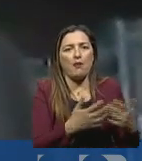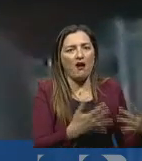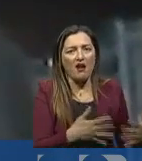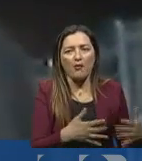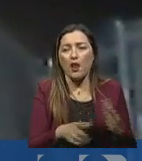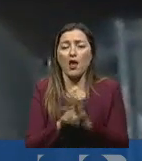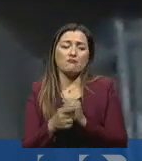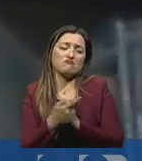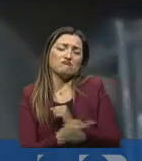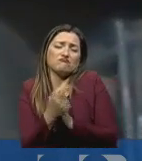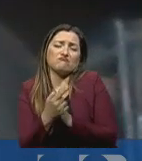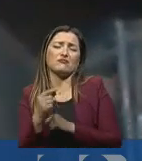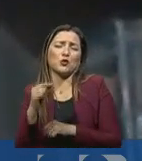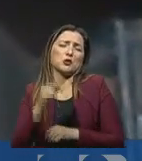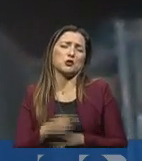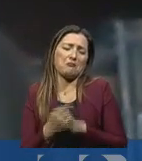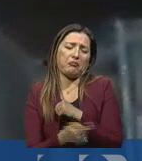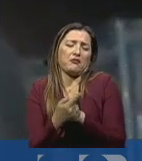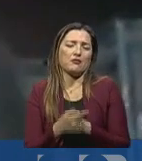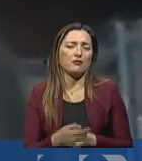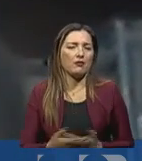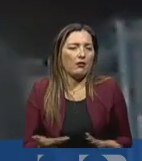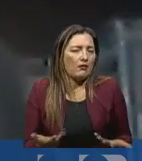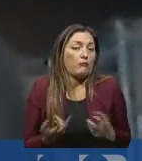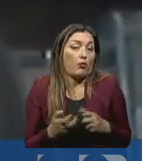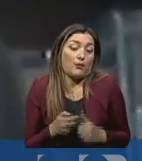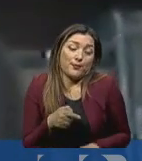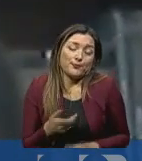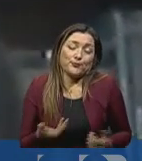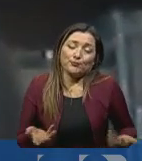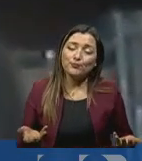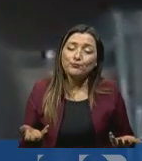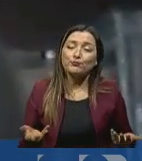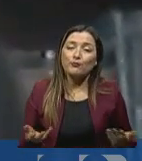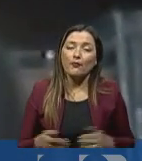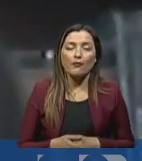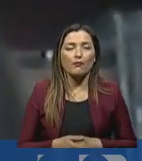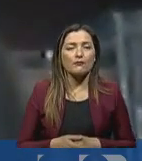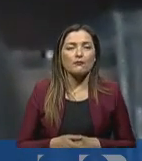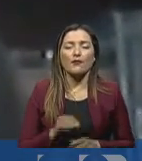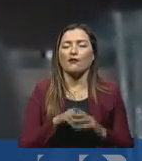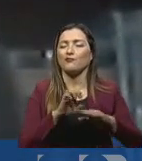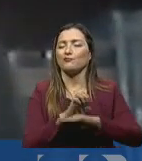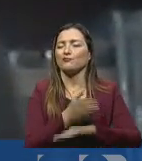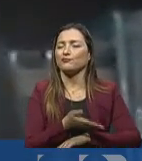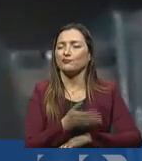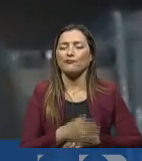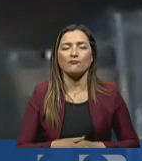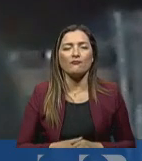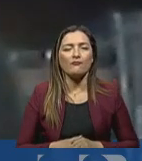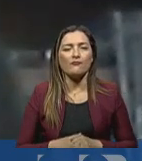grave y ahí está el ahí está la sustancia del problema eso es lo que está pasando en nuestro país